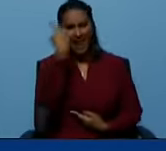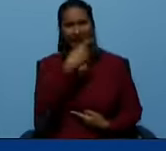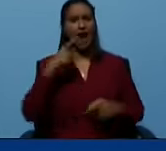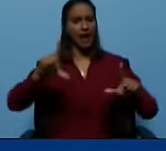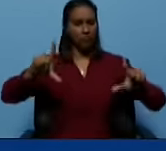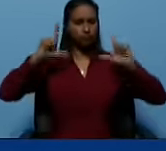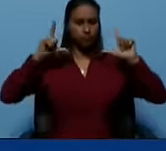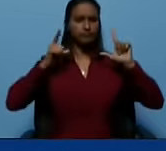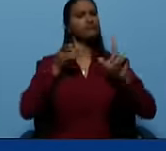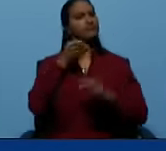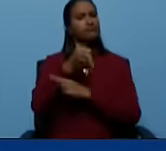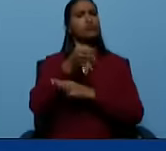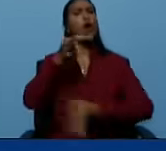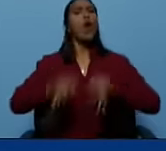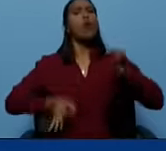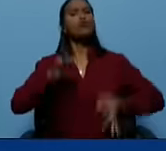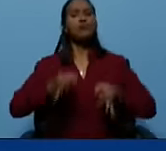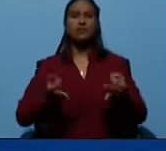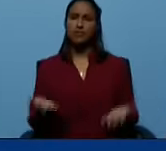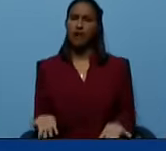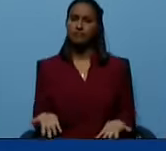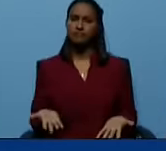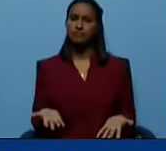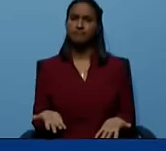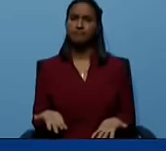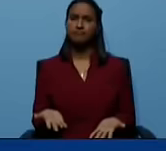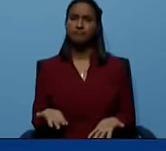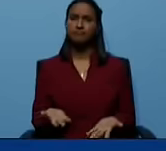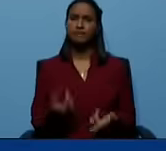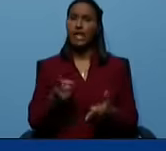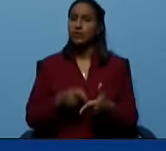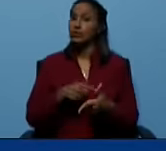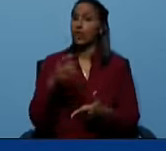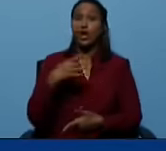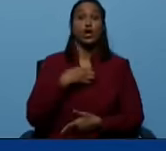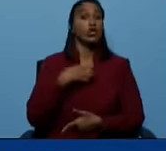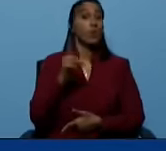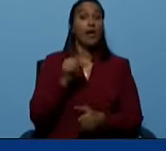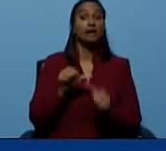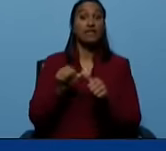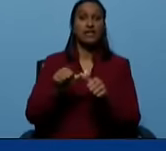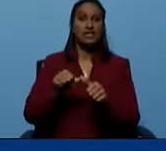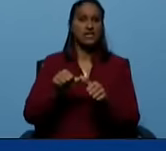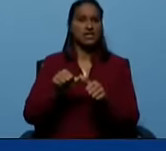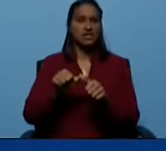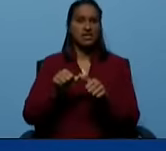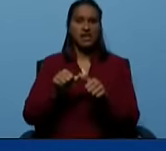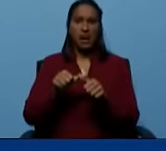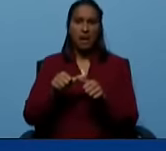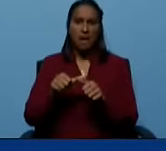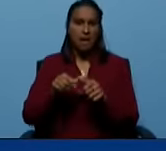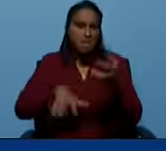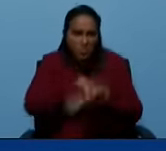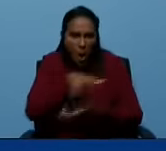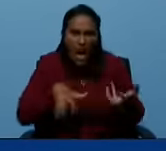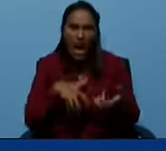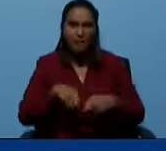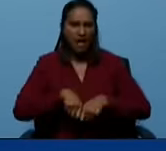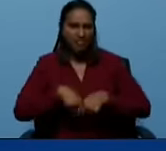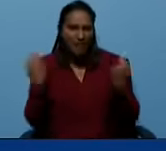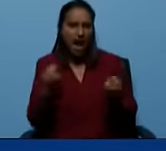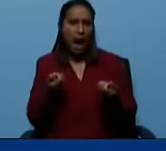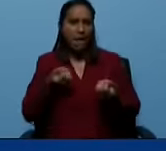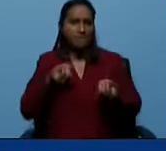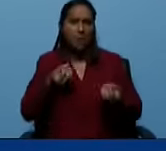cara y no pueden seguir cometiendo crímenes contra el país. La justicia venezolana tiene